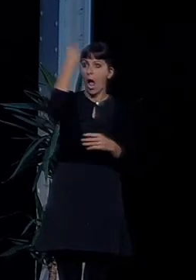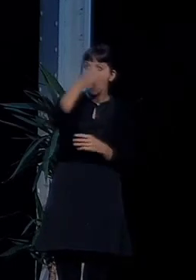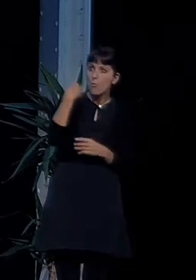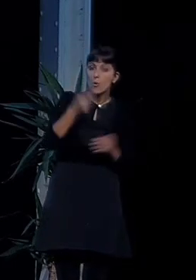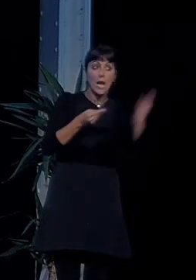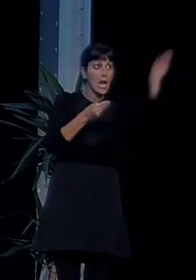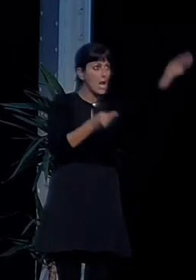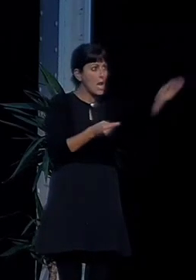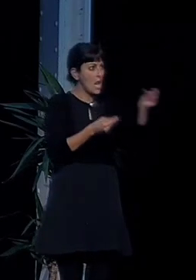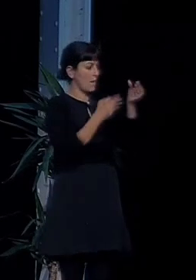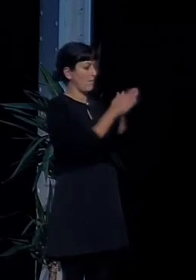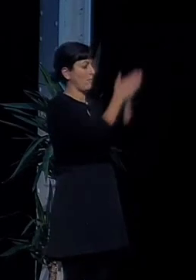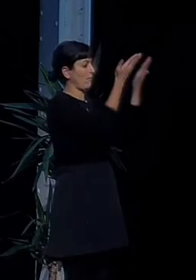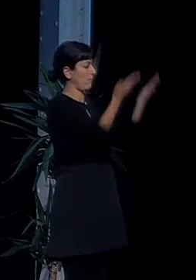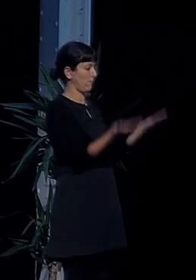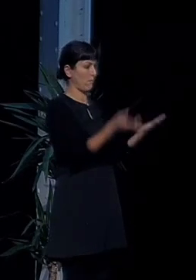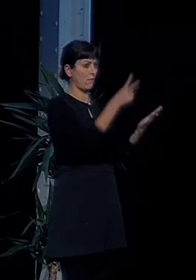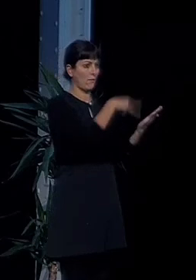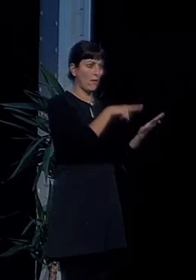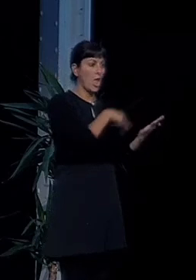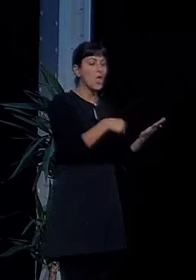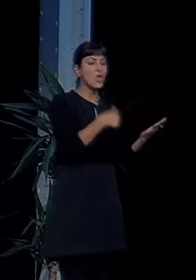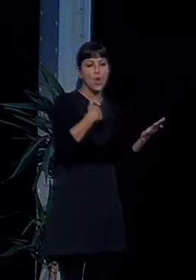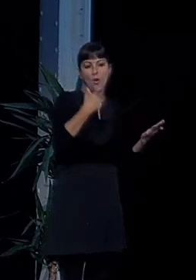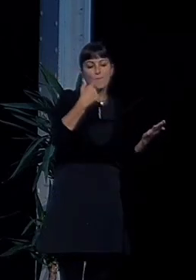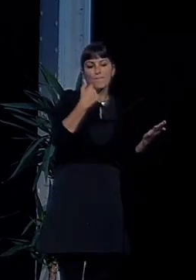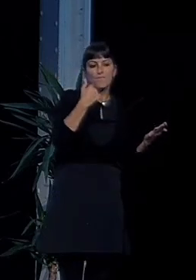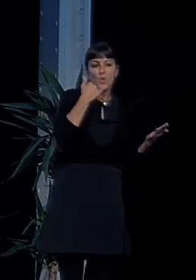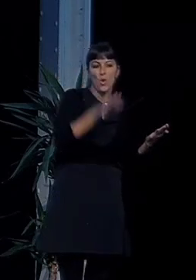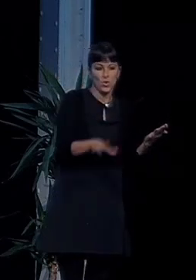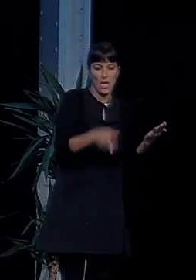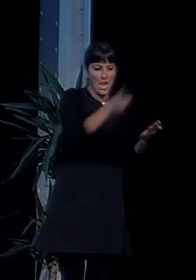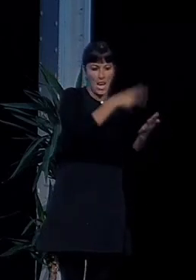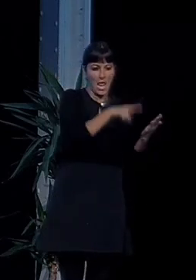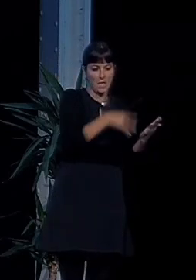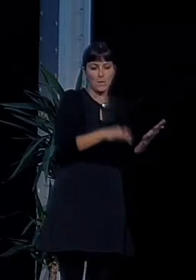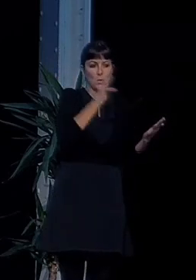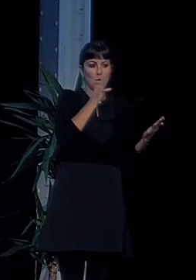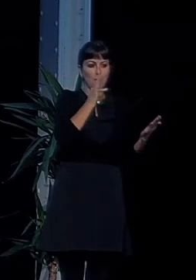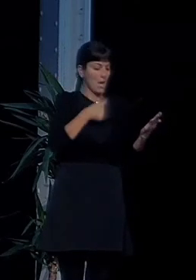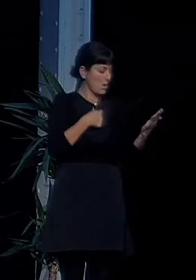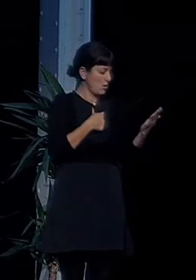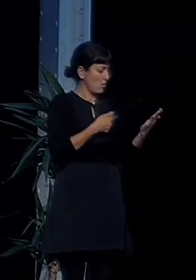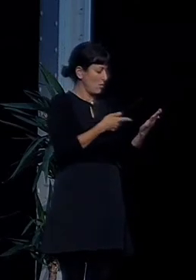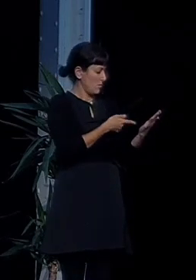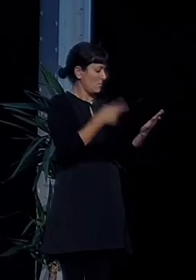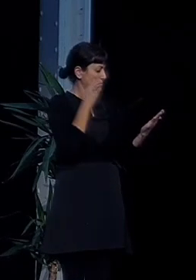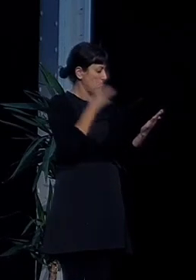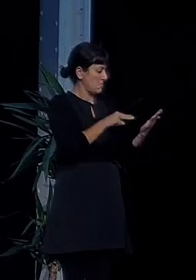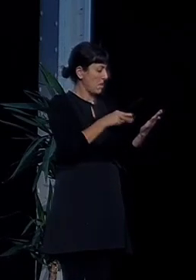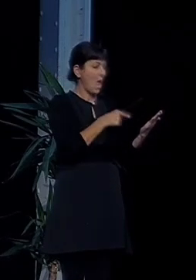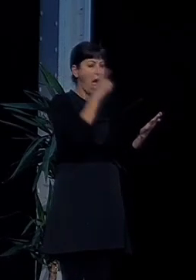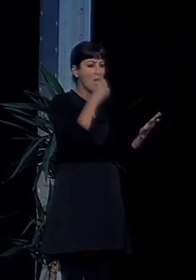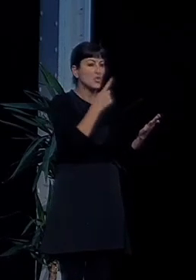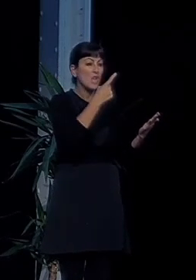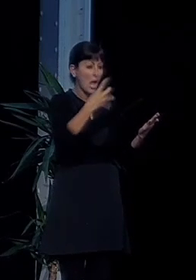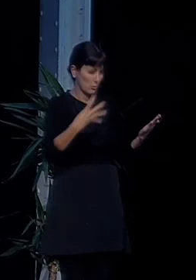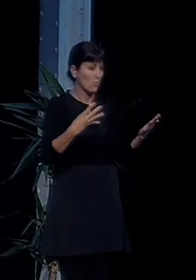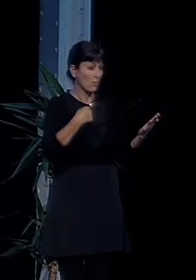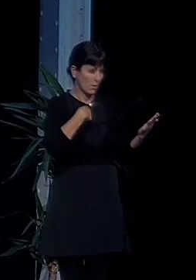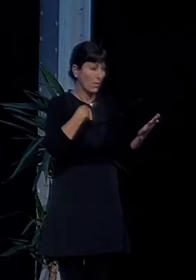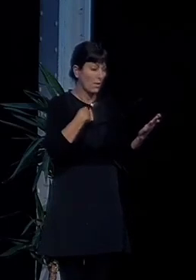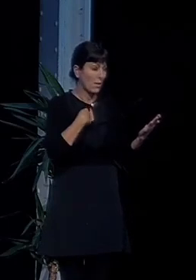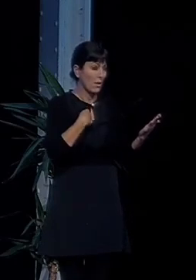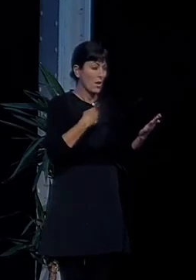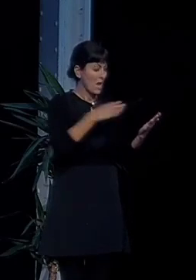Nacida Inocente. Y era el relato, no sé si alguno de vosotros lo conocéis, yo no lo llegué a leer porque me negaba a leer aquello, y era como con 14 años, uno